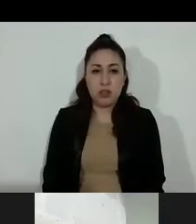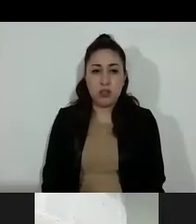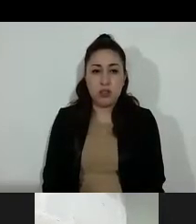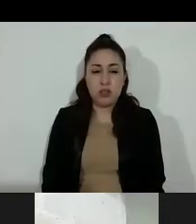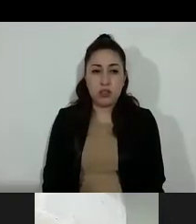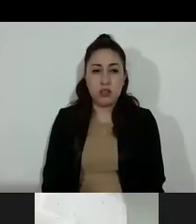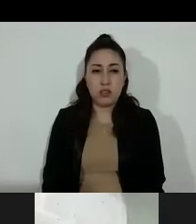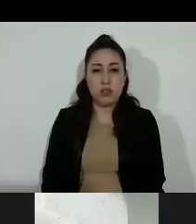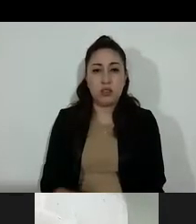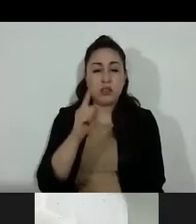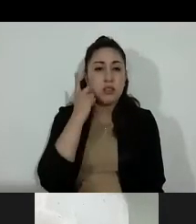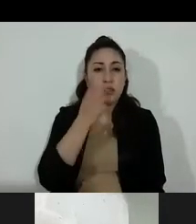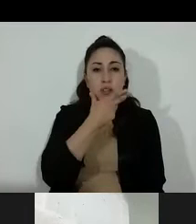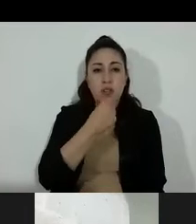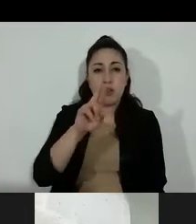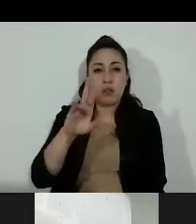Ricardo Rubio, en pro.